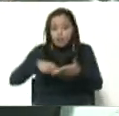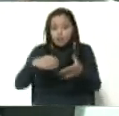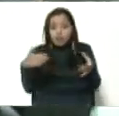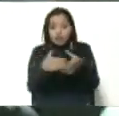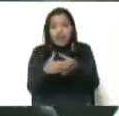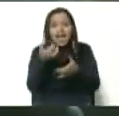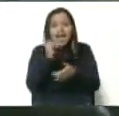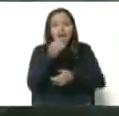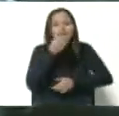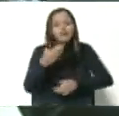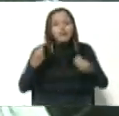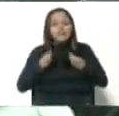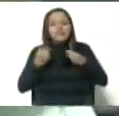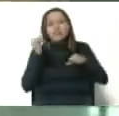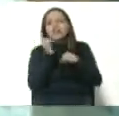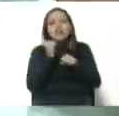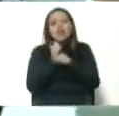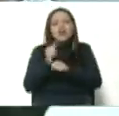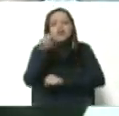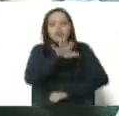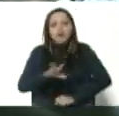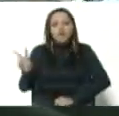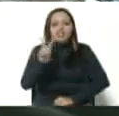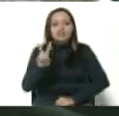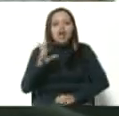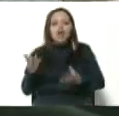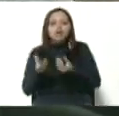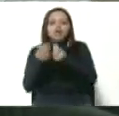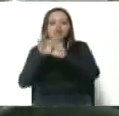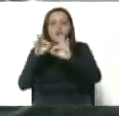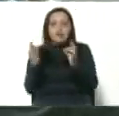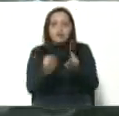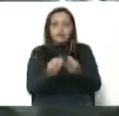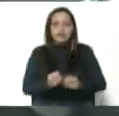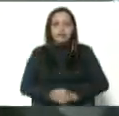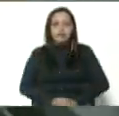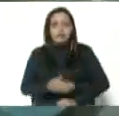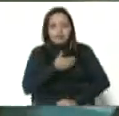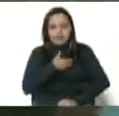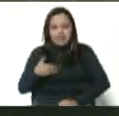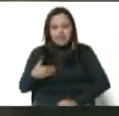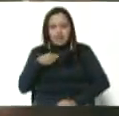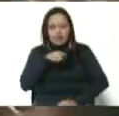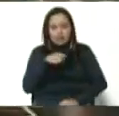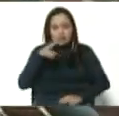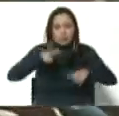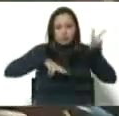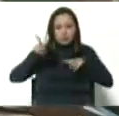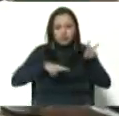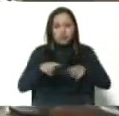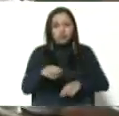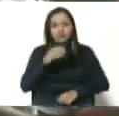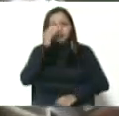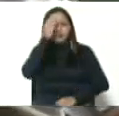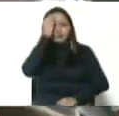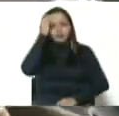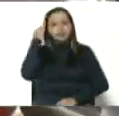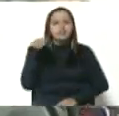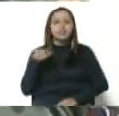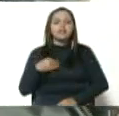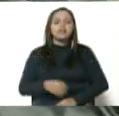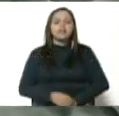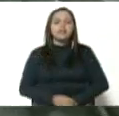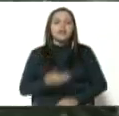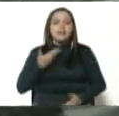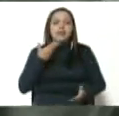los trabajadores, venezolanas y venezolanos y su familia. Yo quisiera ser breve en esta exposición porque les pido por favor que me concedan la